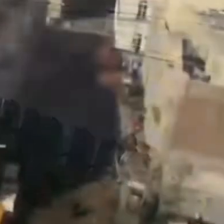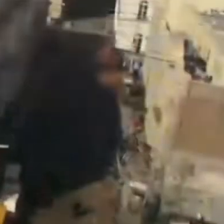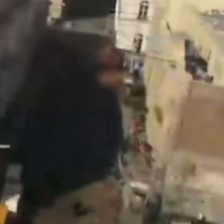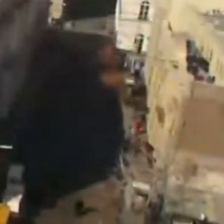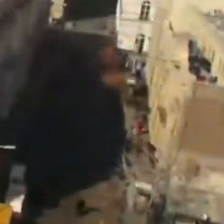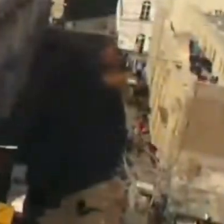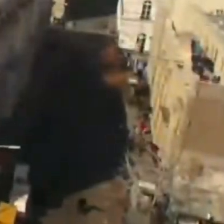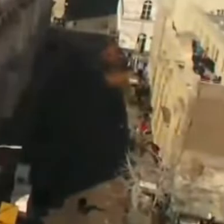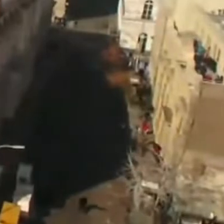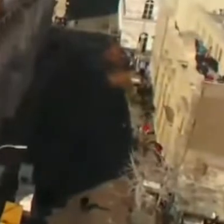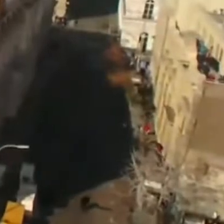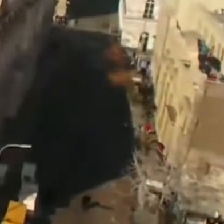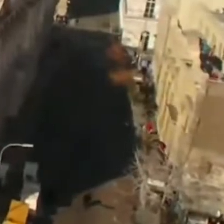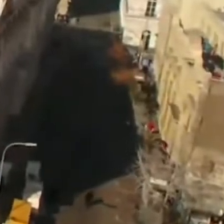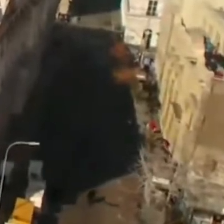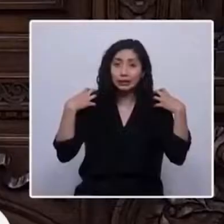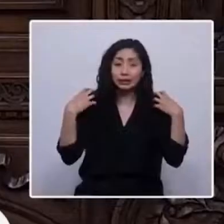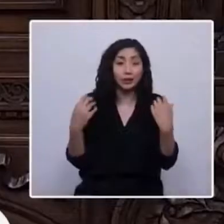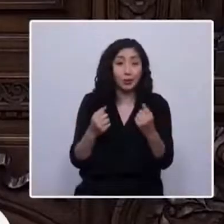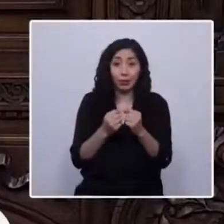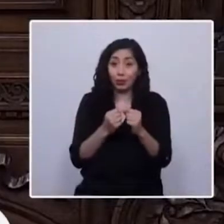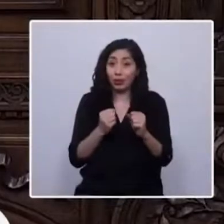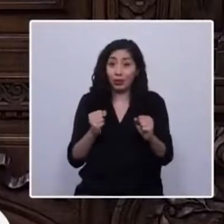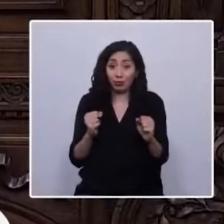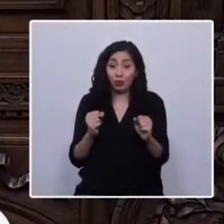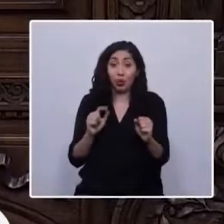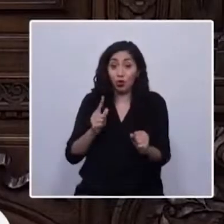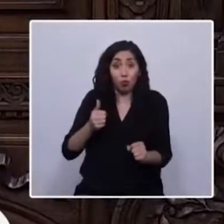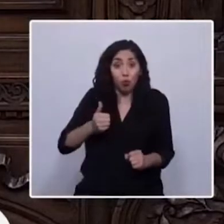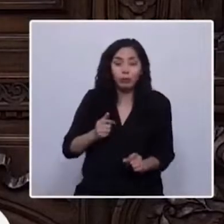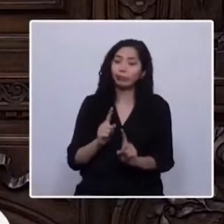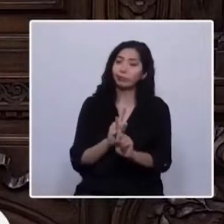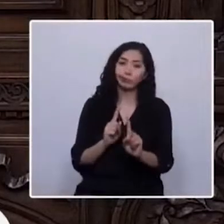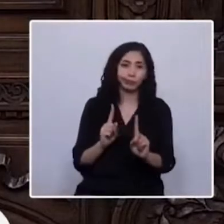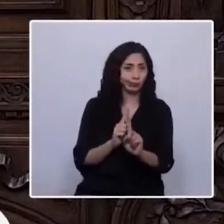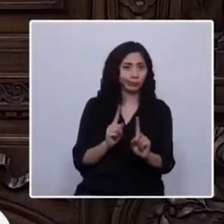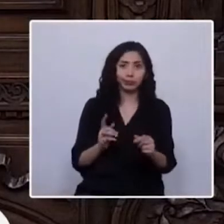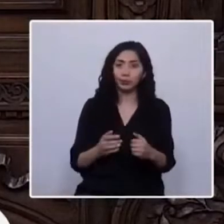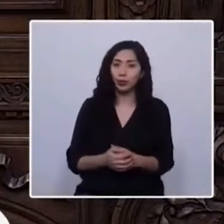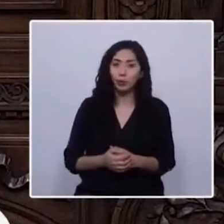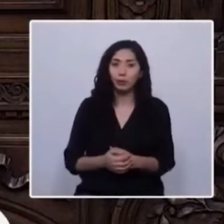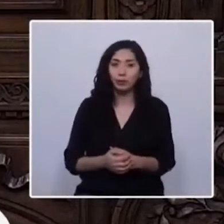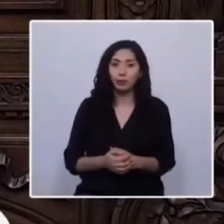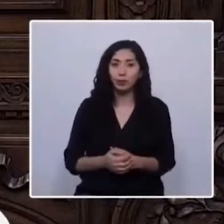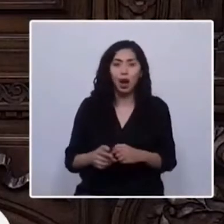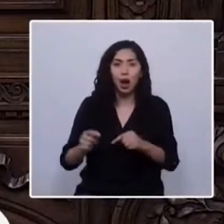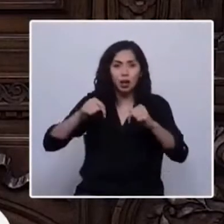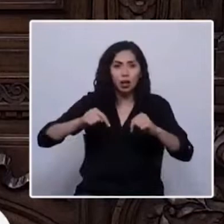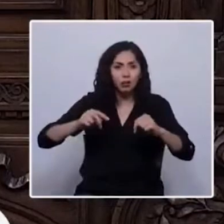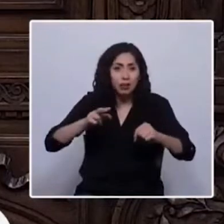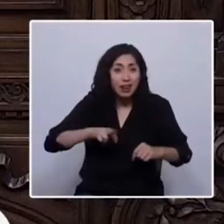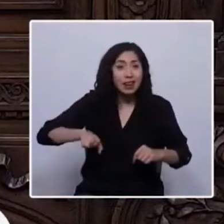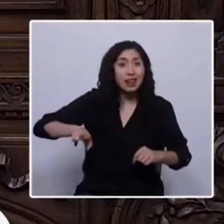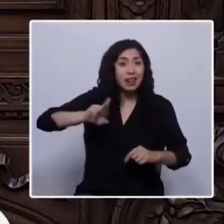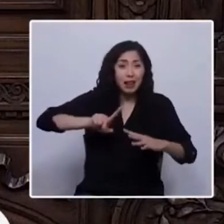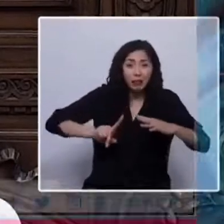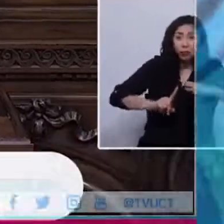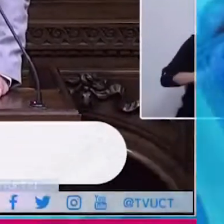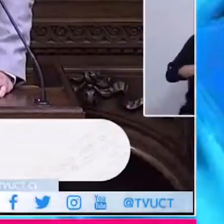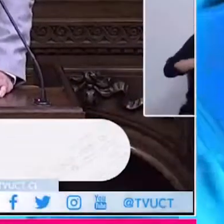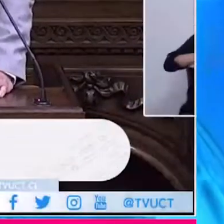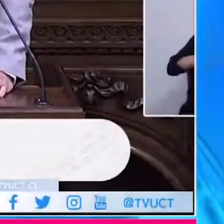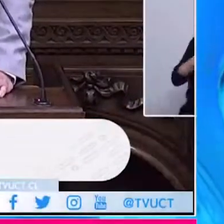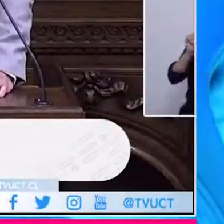historias, biografías, surge un producto común, ¿no? Entonces, mi gran satisfacción con el